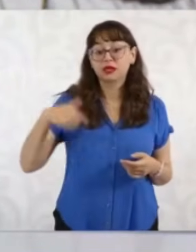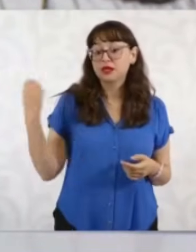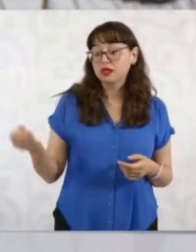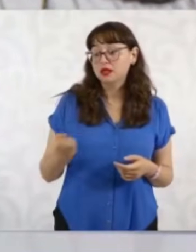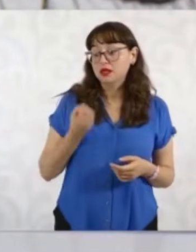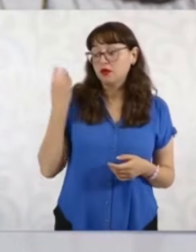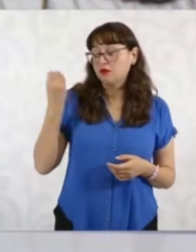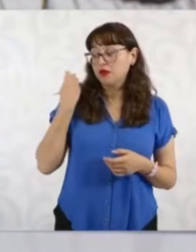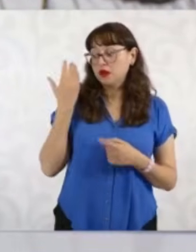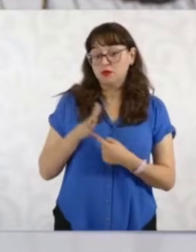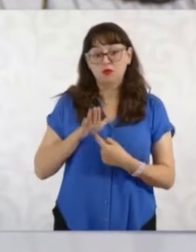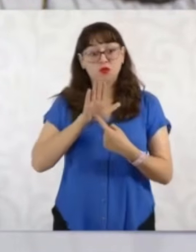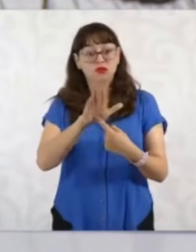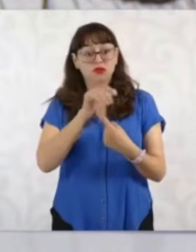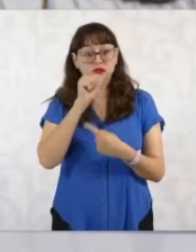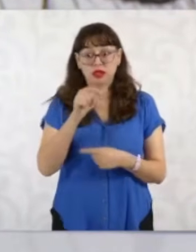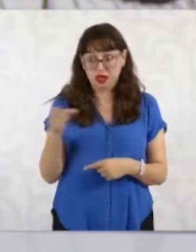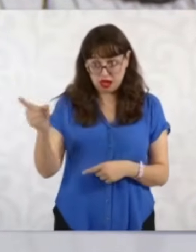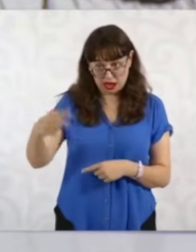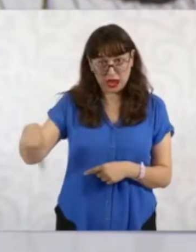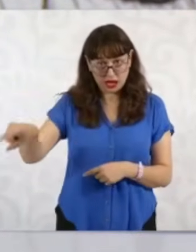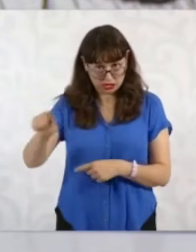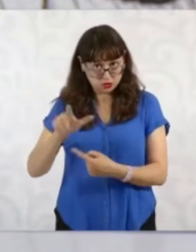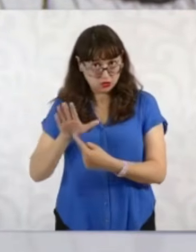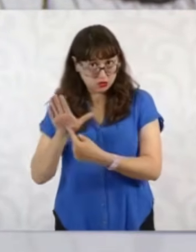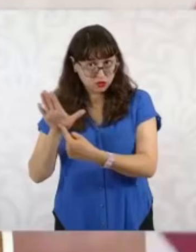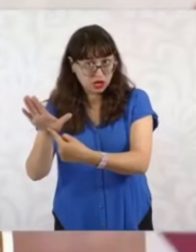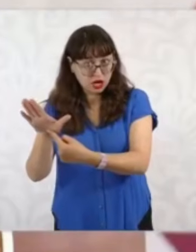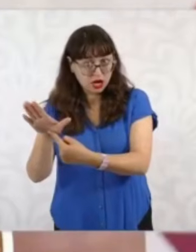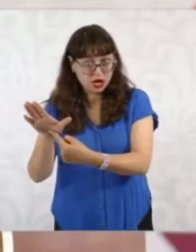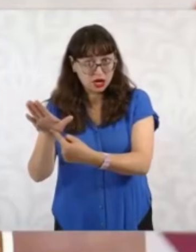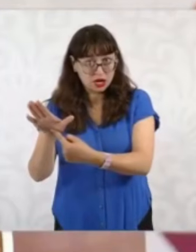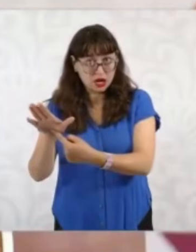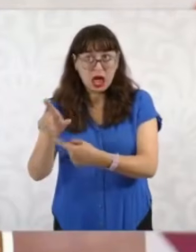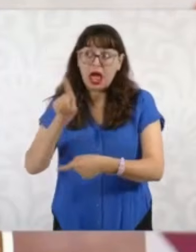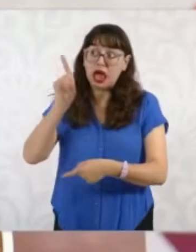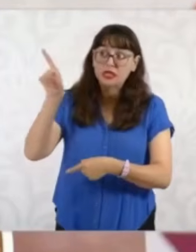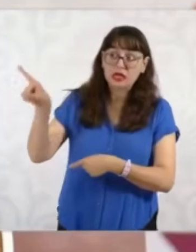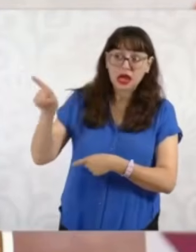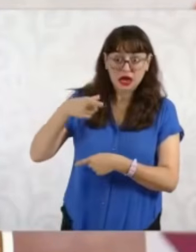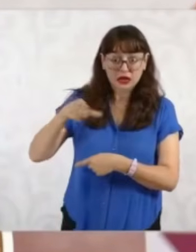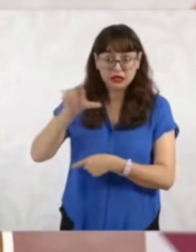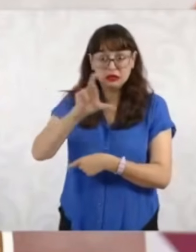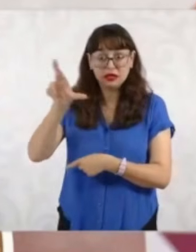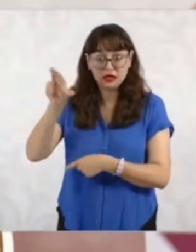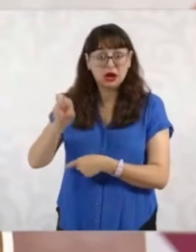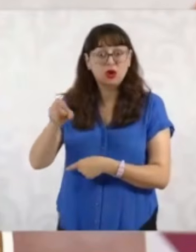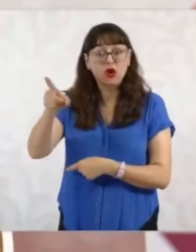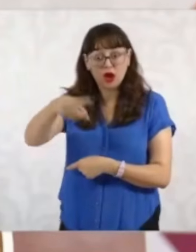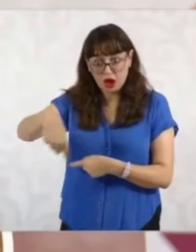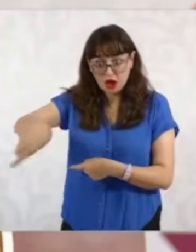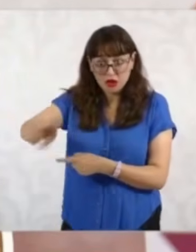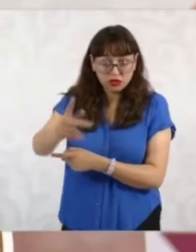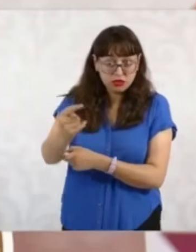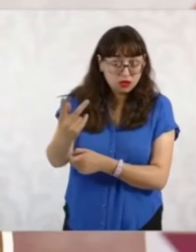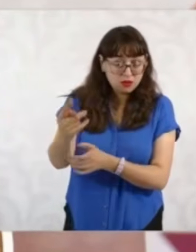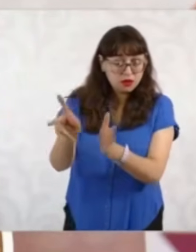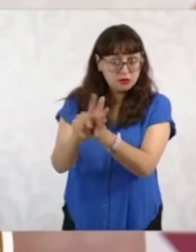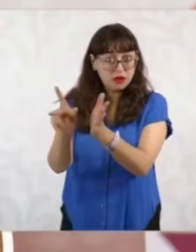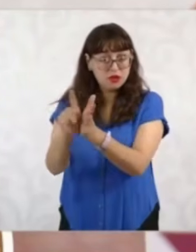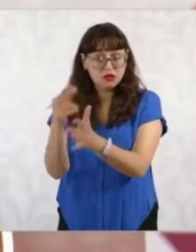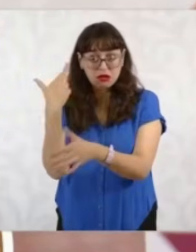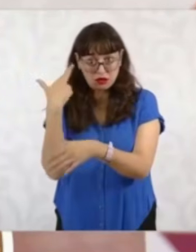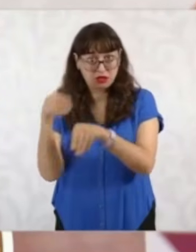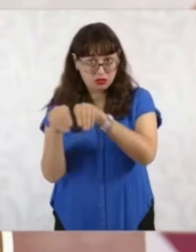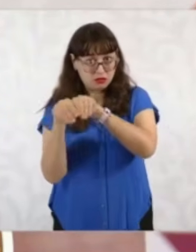espacio, díganme qué medio va a sacar la atención del sargazo, que es un tema muy relevante para el sureste de